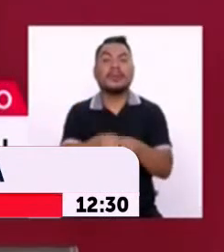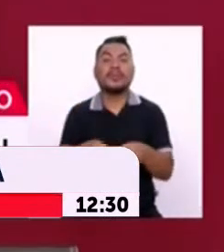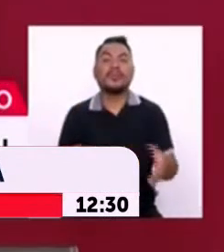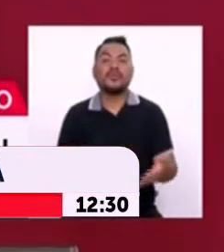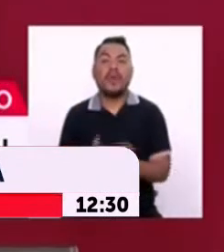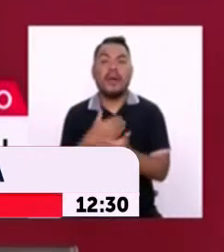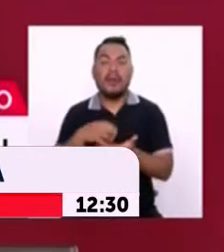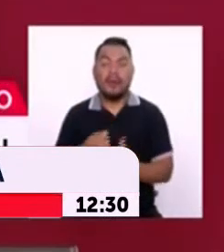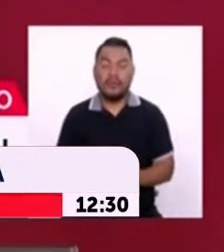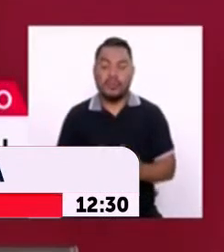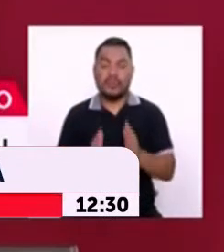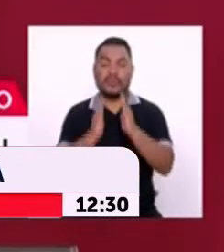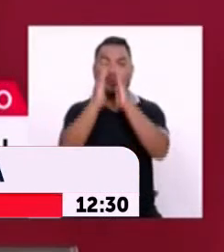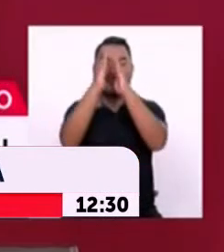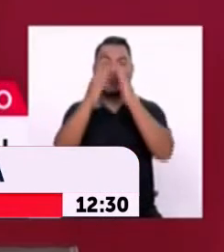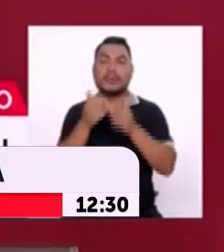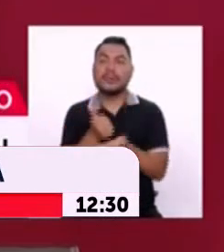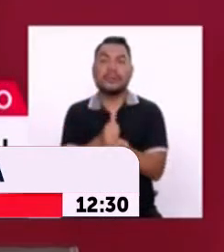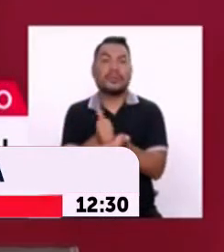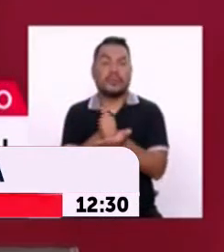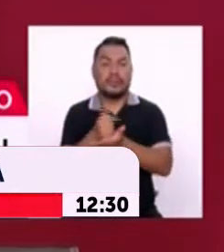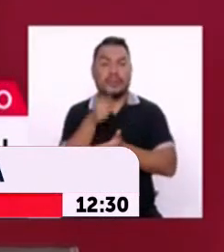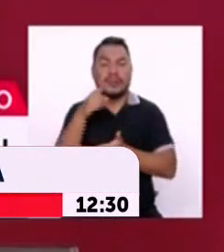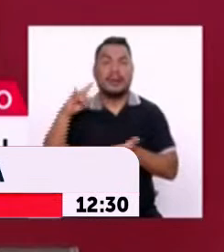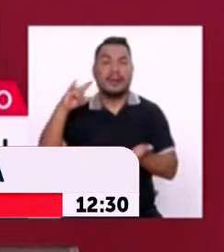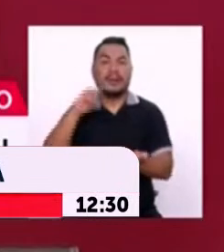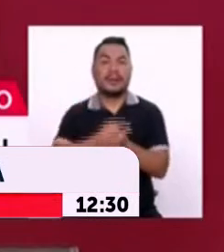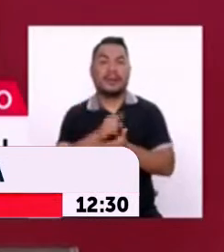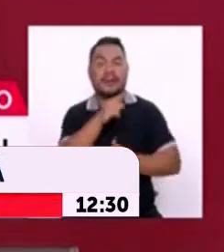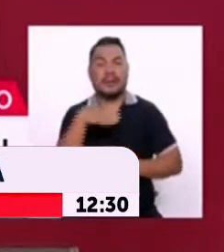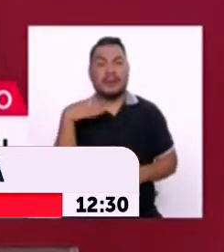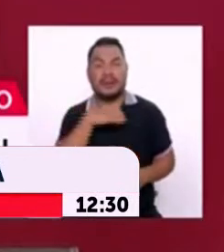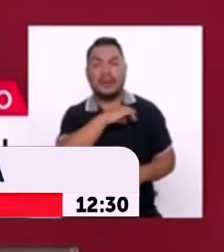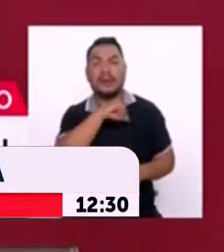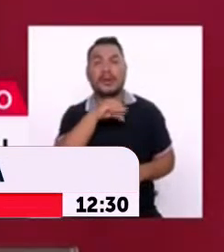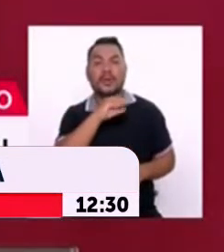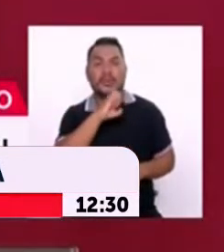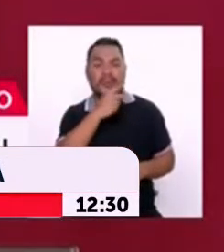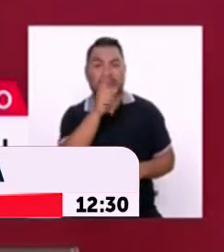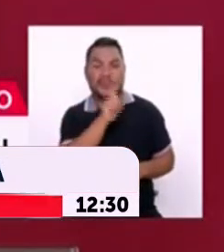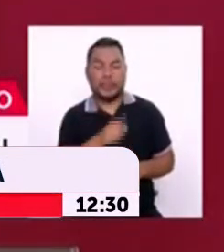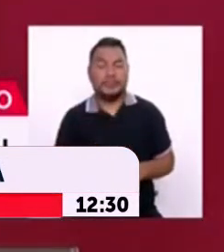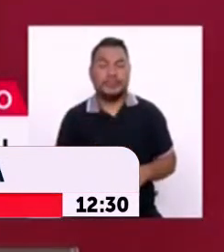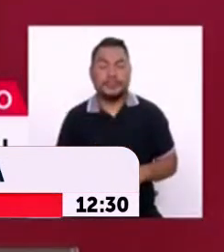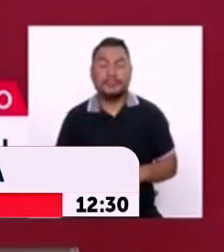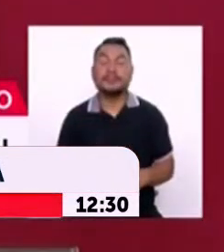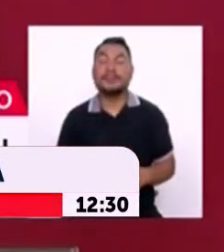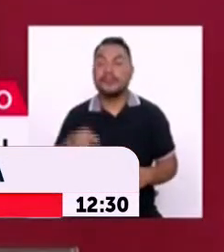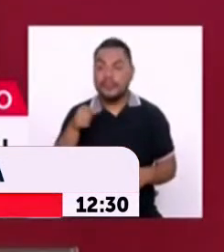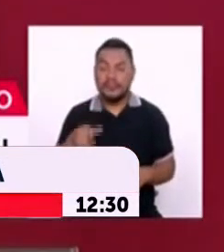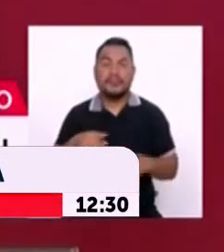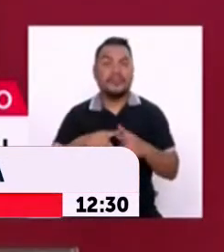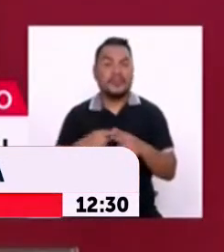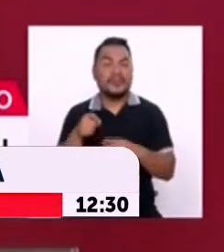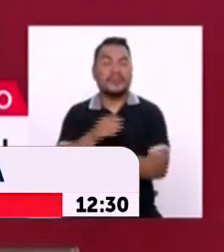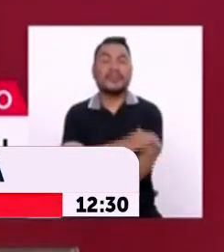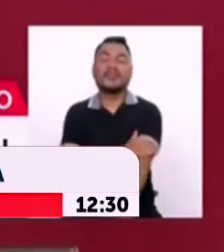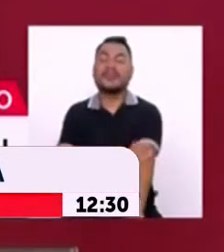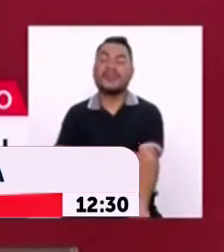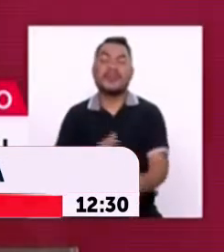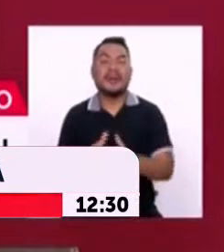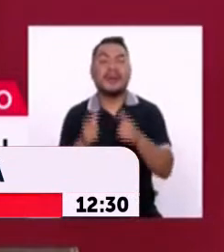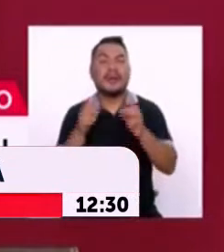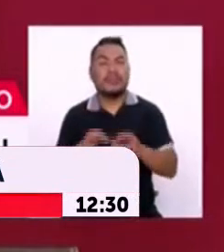nueva torre de control del Aeropuerto Internacional Jorge Chávez. Ello marca un